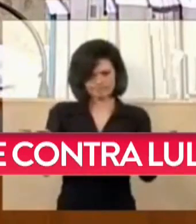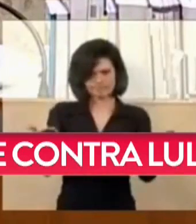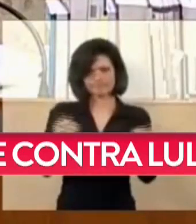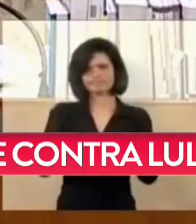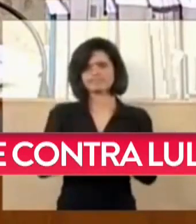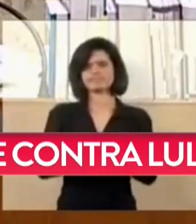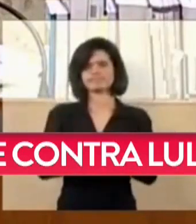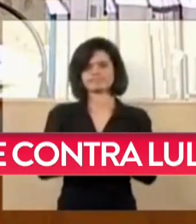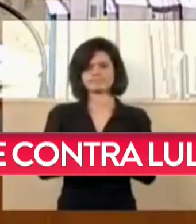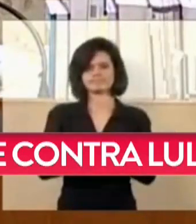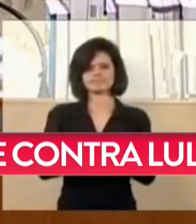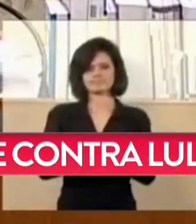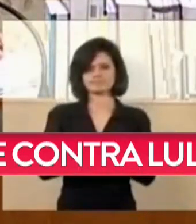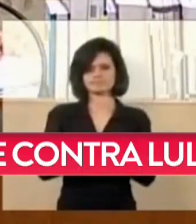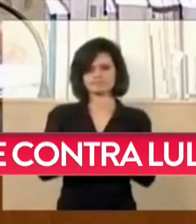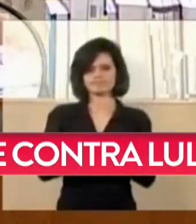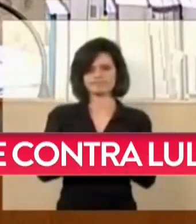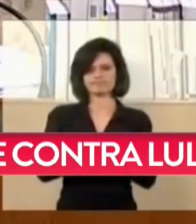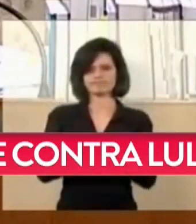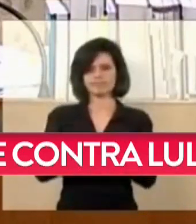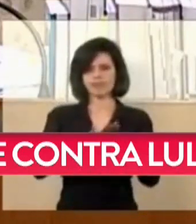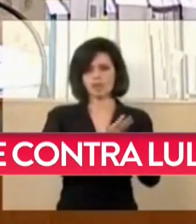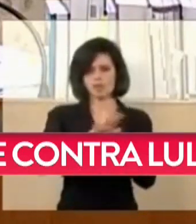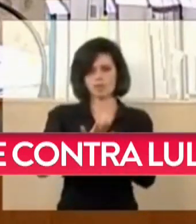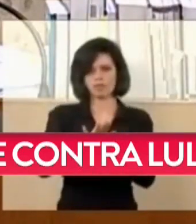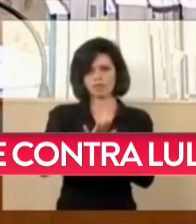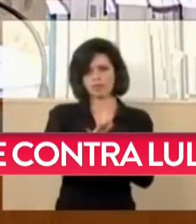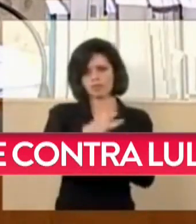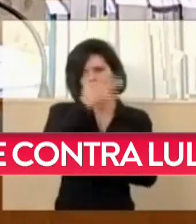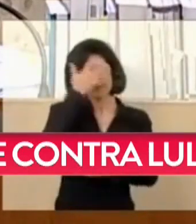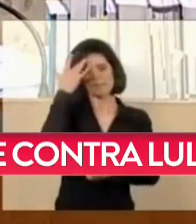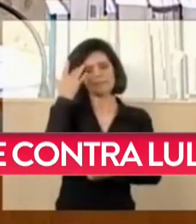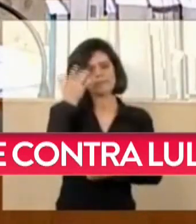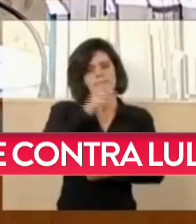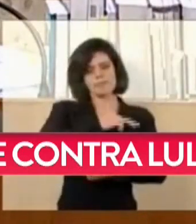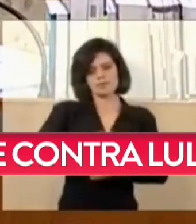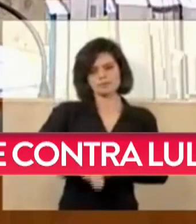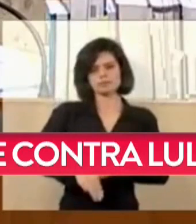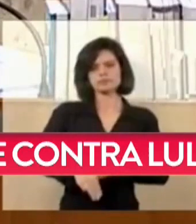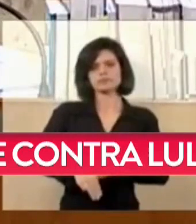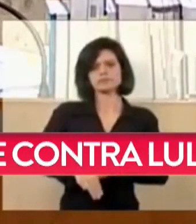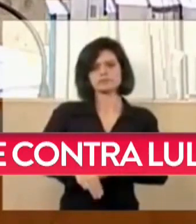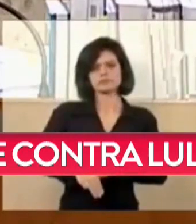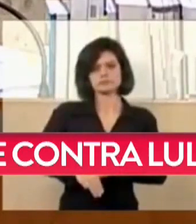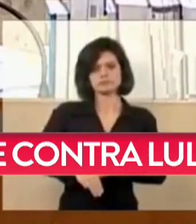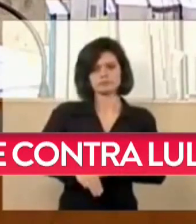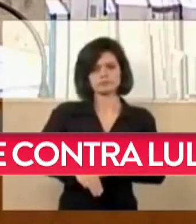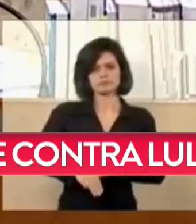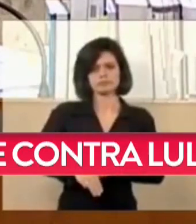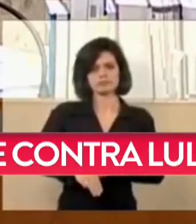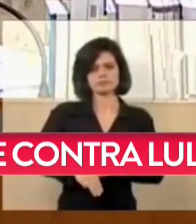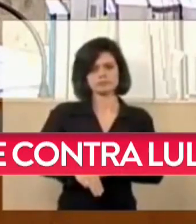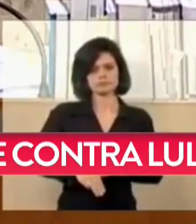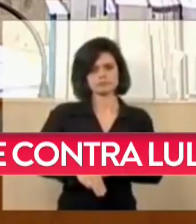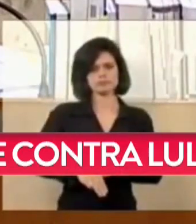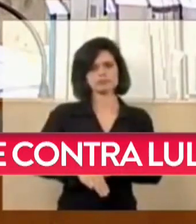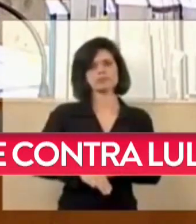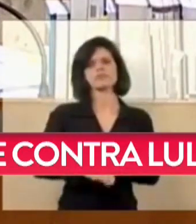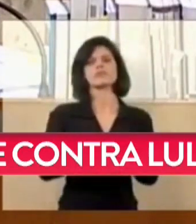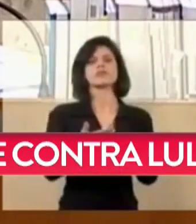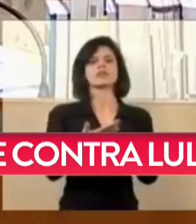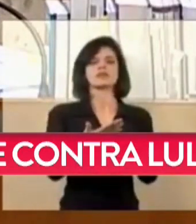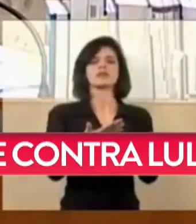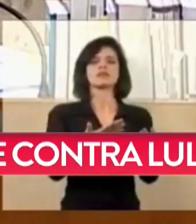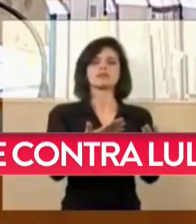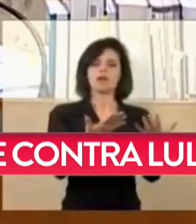ha presentó lesiones que votaron no sentido de concesión del orden